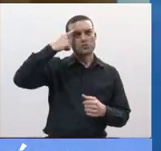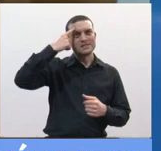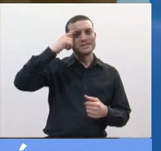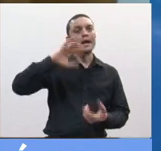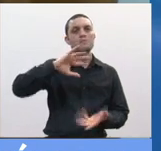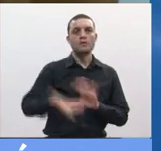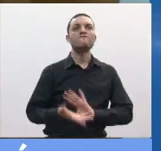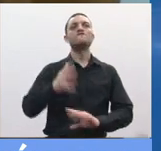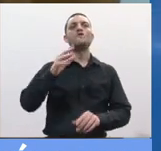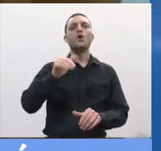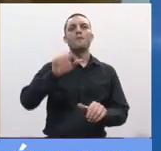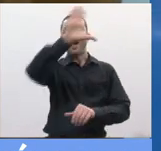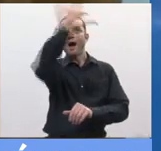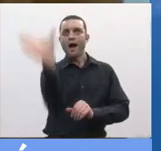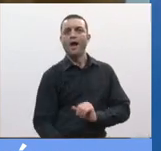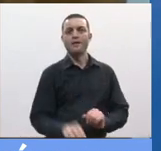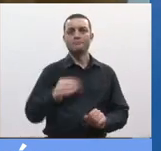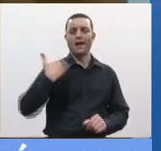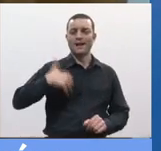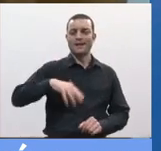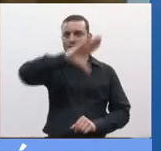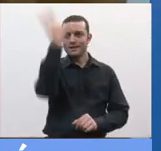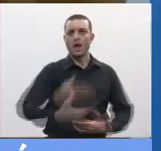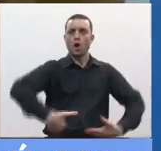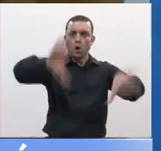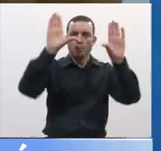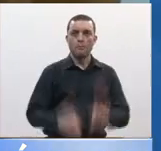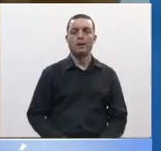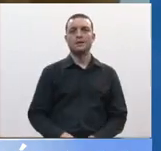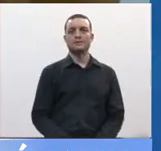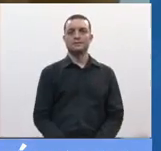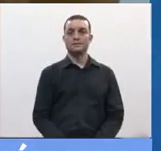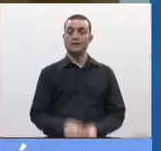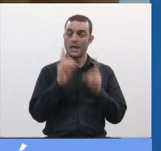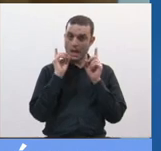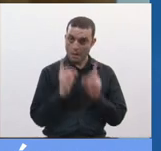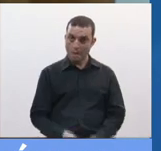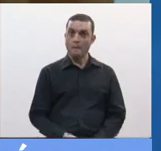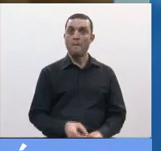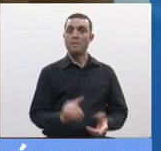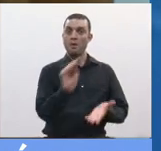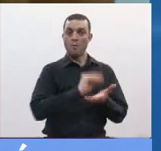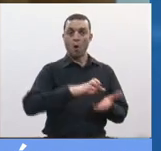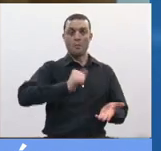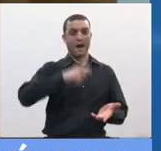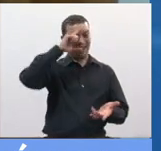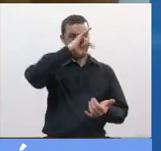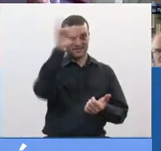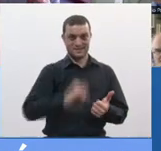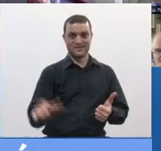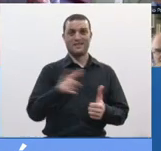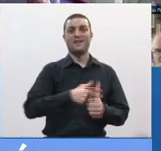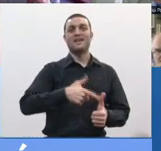federal. Por estas razones y por las razones que ha dado también el doctor Pay y la doctora Anabel Fernández Agasti, nuestro